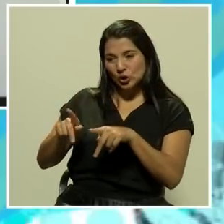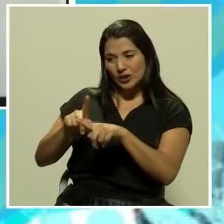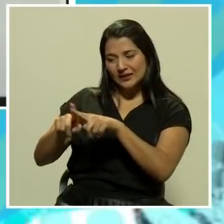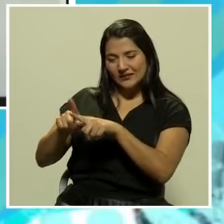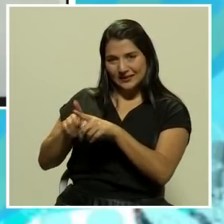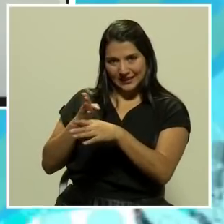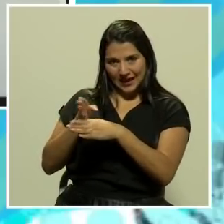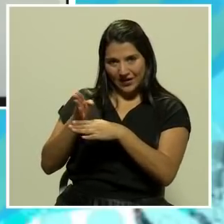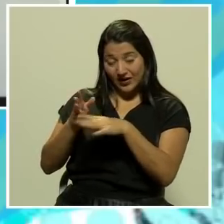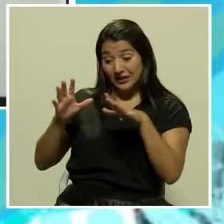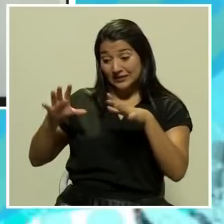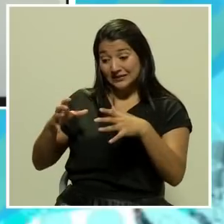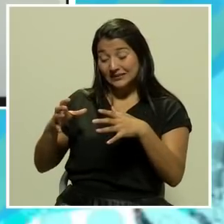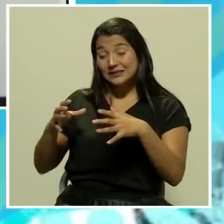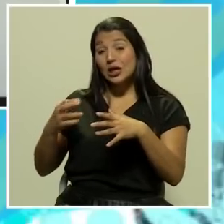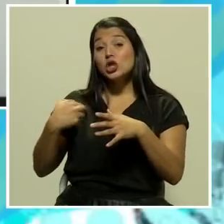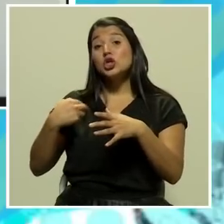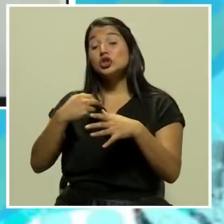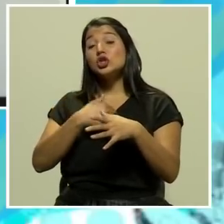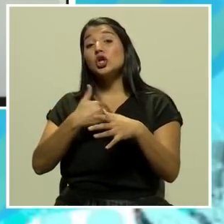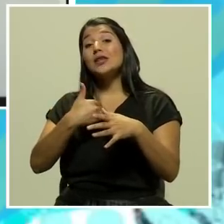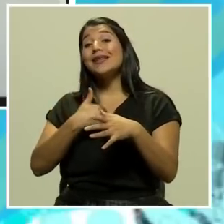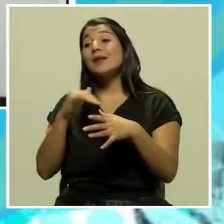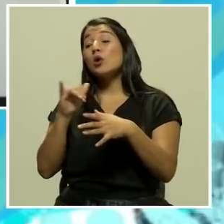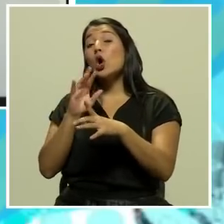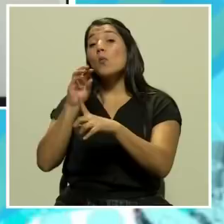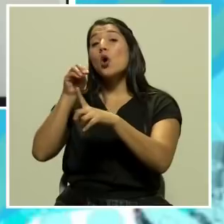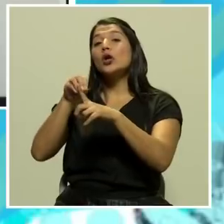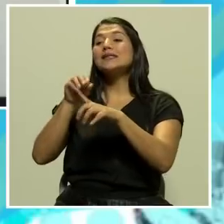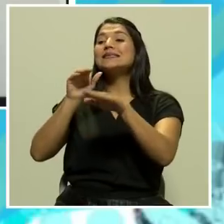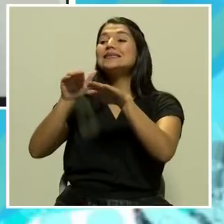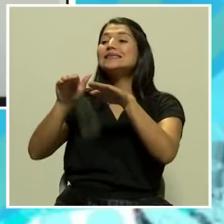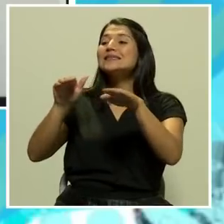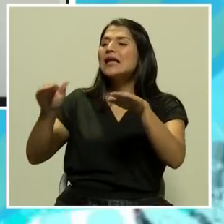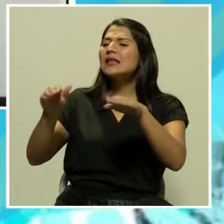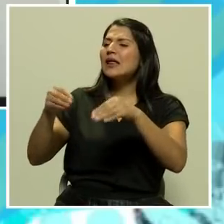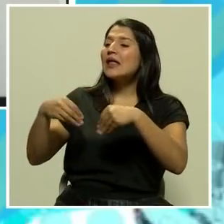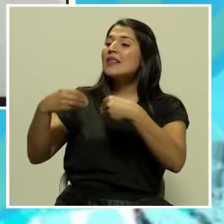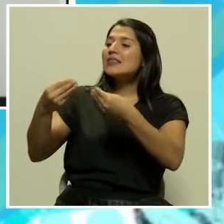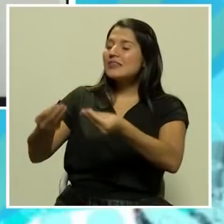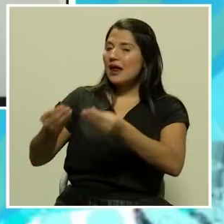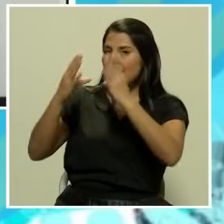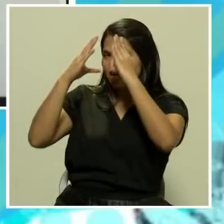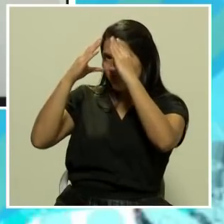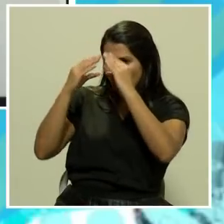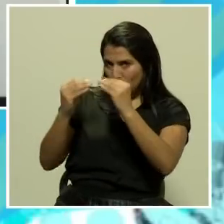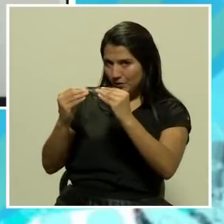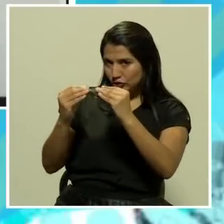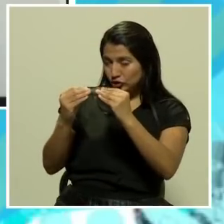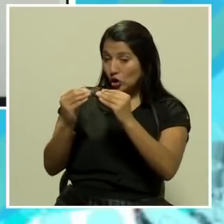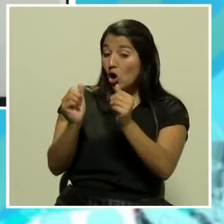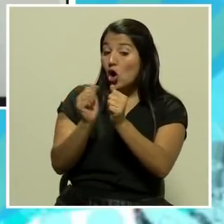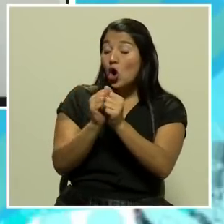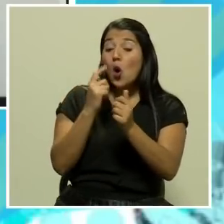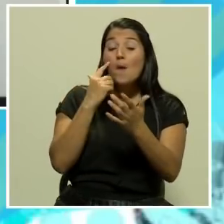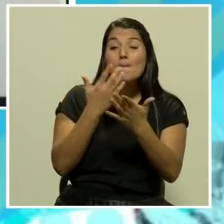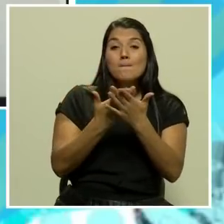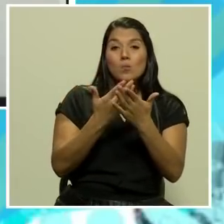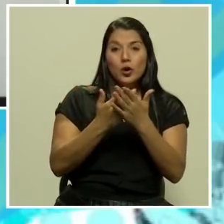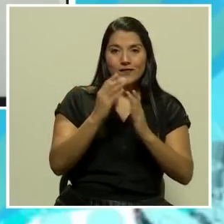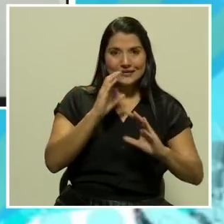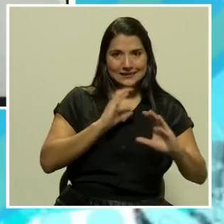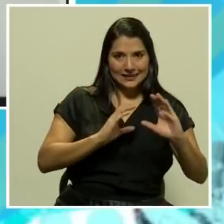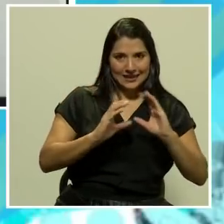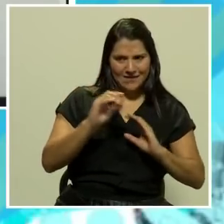porque nosotros tenemos como misión alertar y educar a la población en base al conocimiento científico. Aquí en Nicaragua